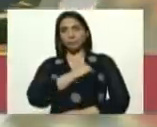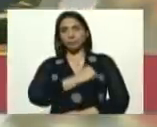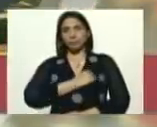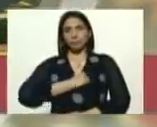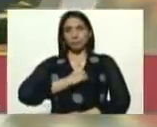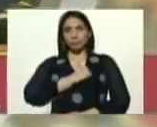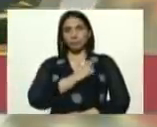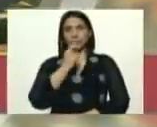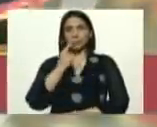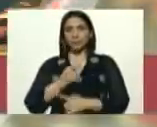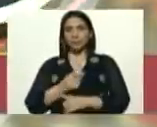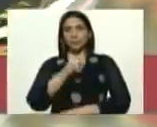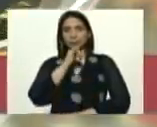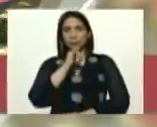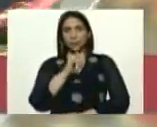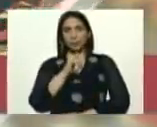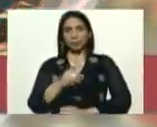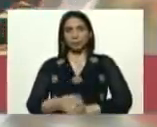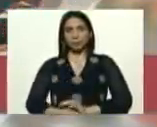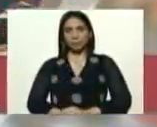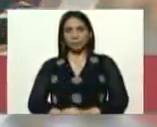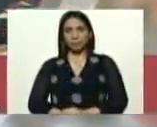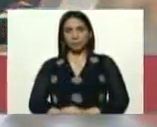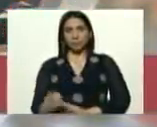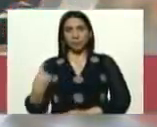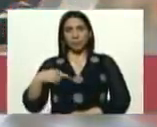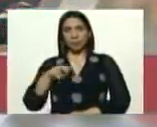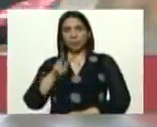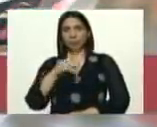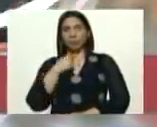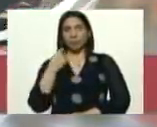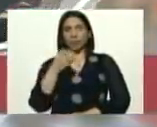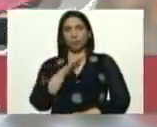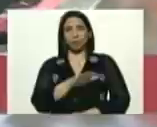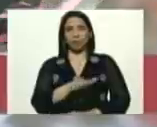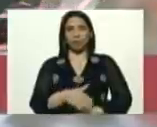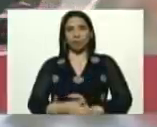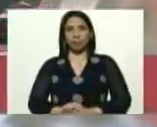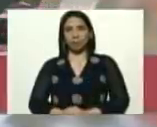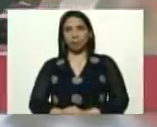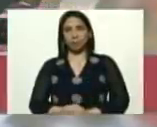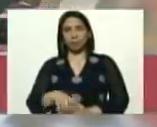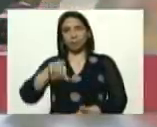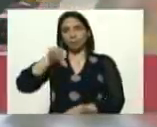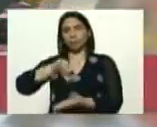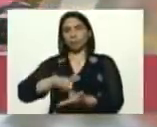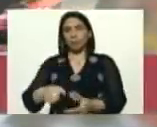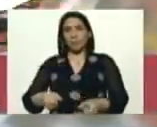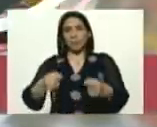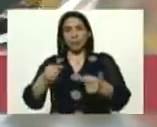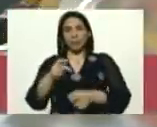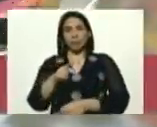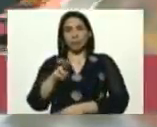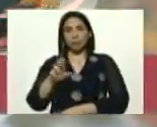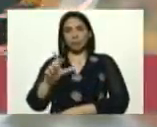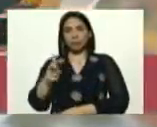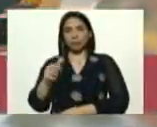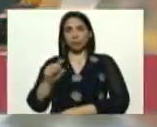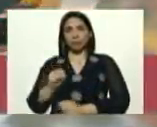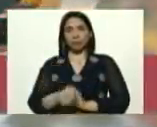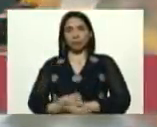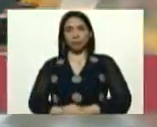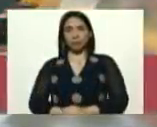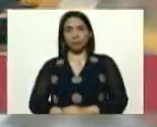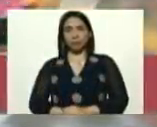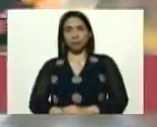mucho, debemos informar que tenemos dos fallecidos del foco del mercado de las pulgas. Hemos